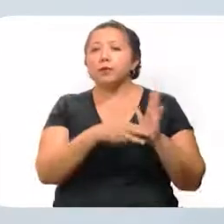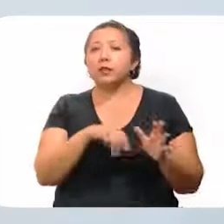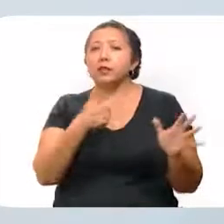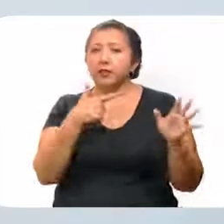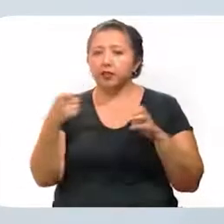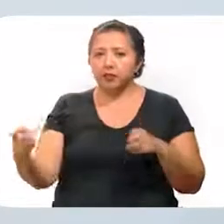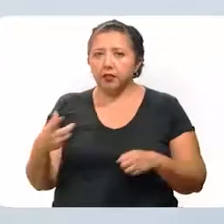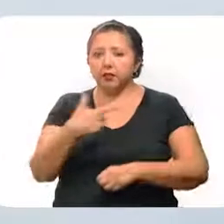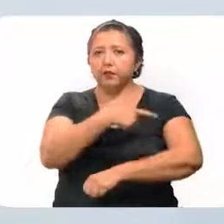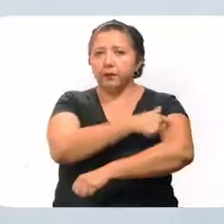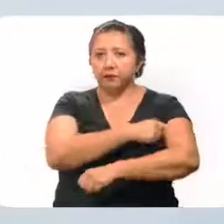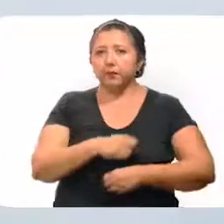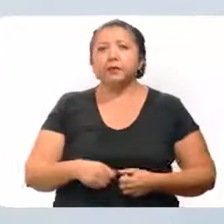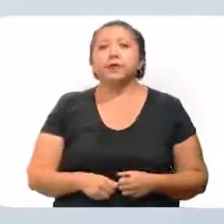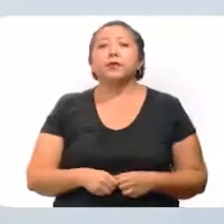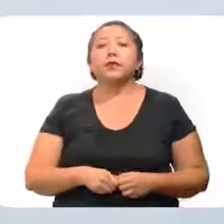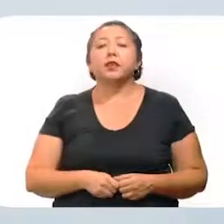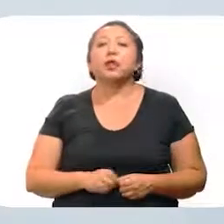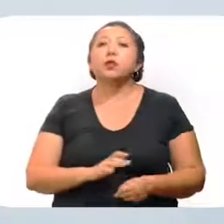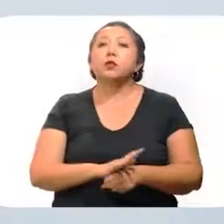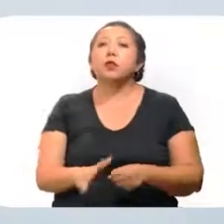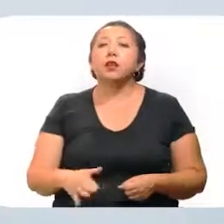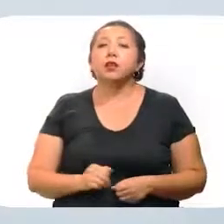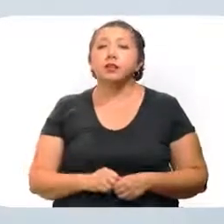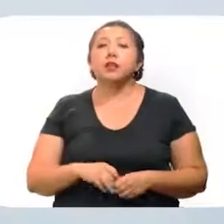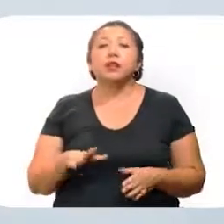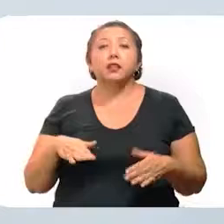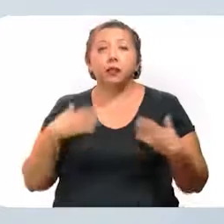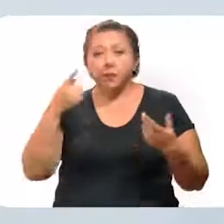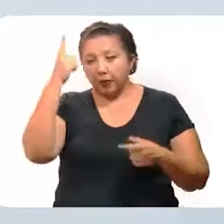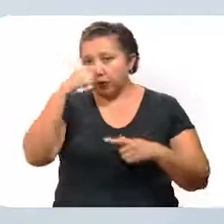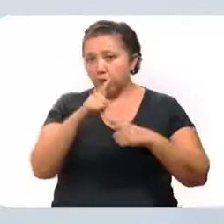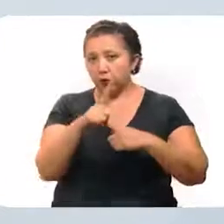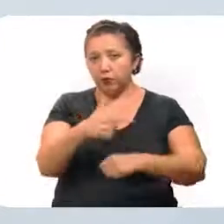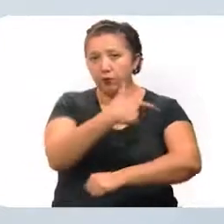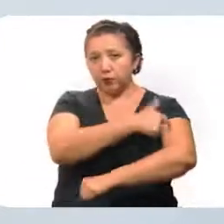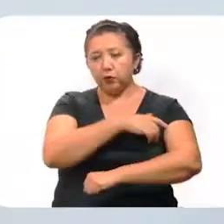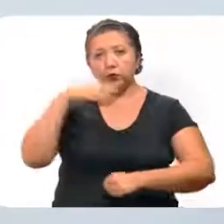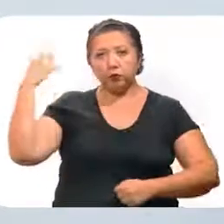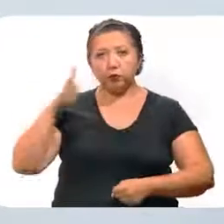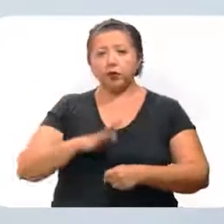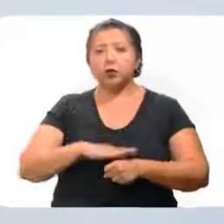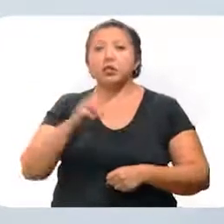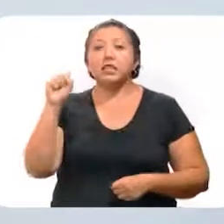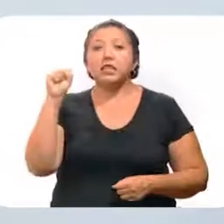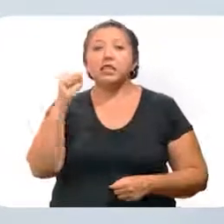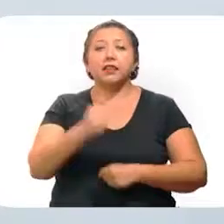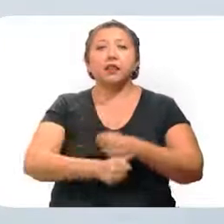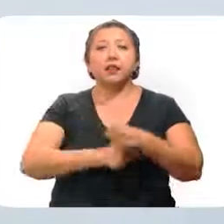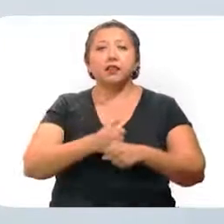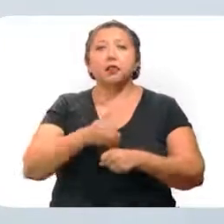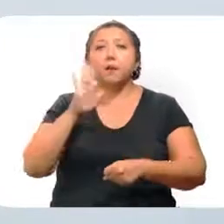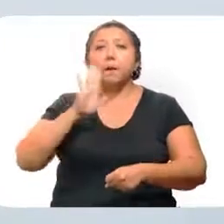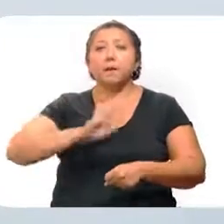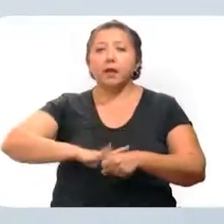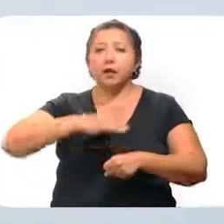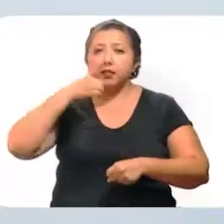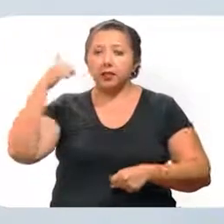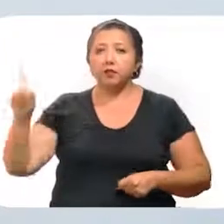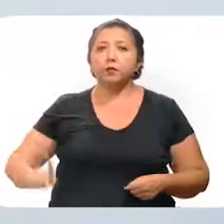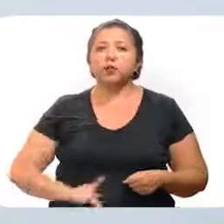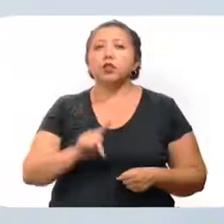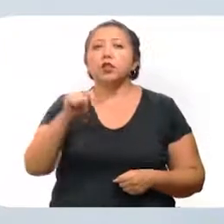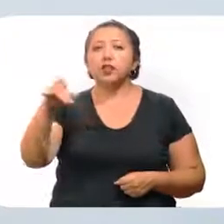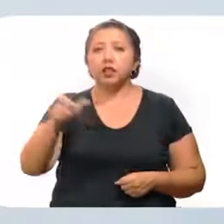dosis de vacunas contra el coronavirus, las cuales serán asignadas para continuar la vacunación de los adultos de 60 años y más en los municipios